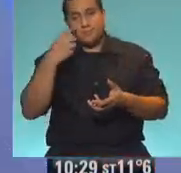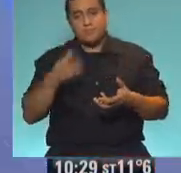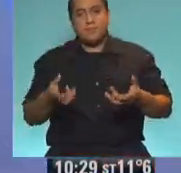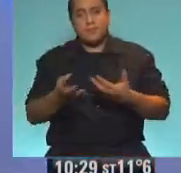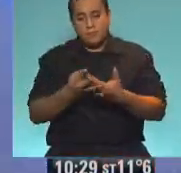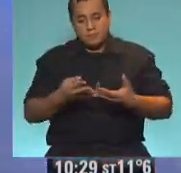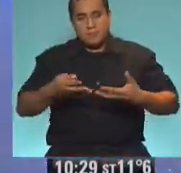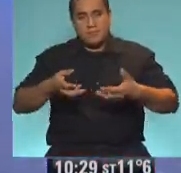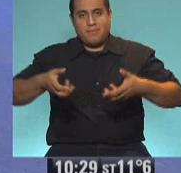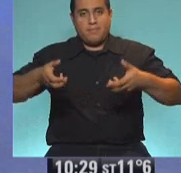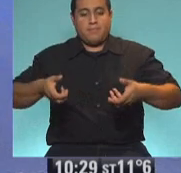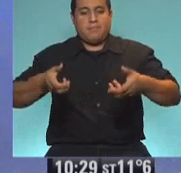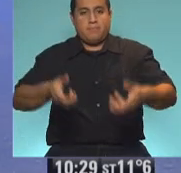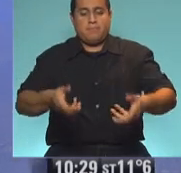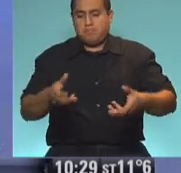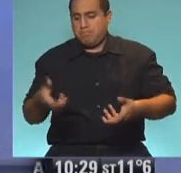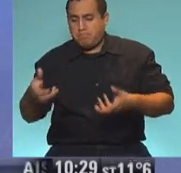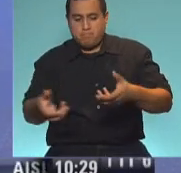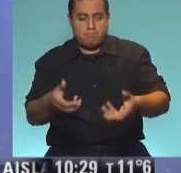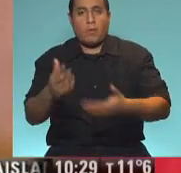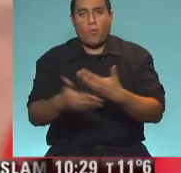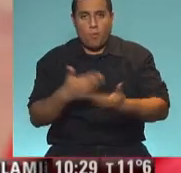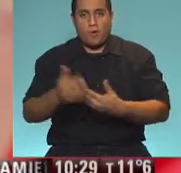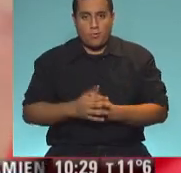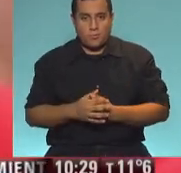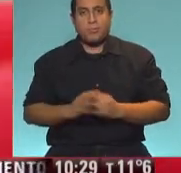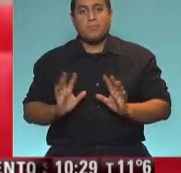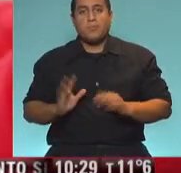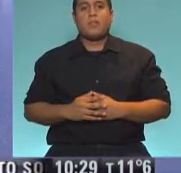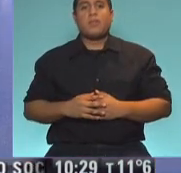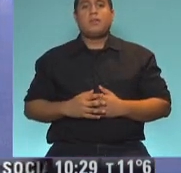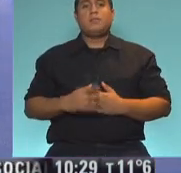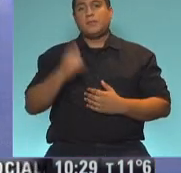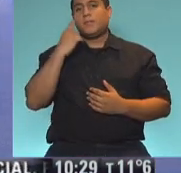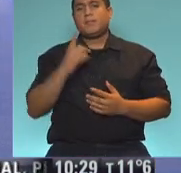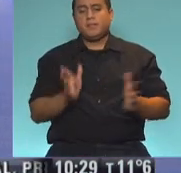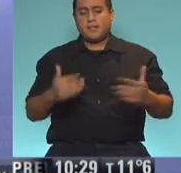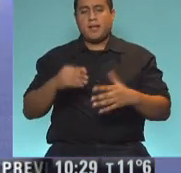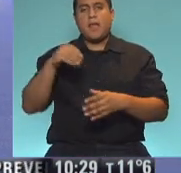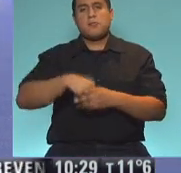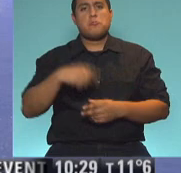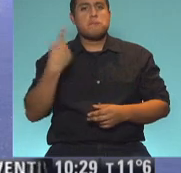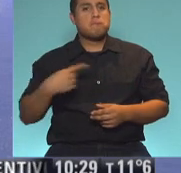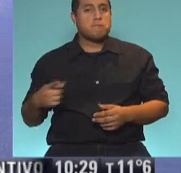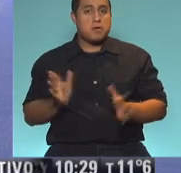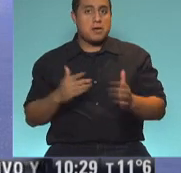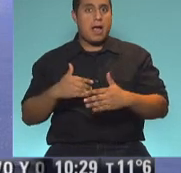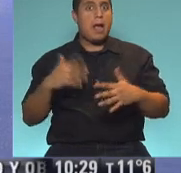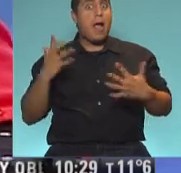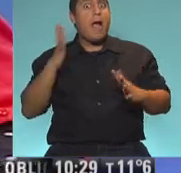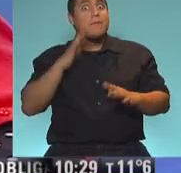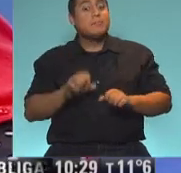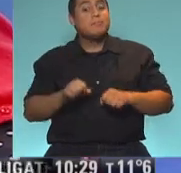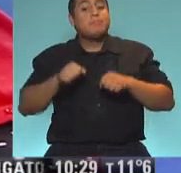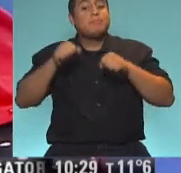Lo aporto así a la mesa de juego. Perfecto. Perfecto. Bueno, vamos a ver qué más hay dentro de la caja. ¿Qué a más ver, encontraron? A ver. La caja mágica la abrimos. Chan,